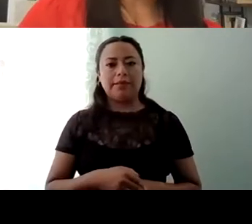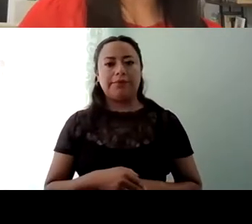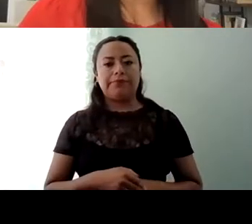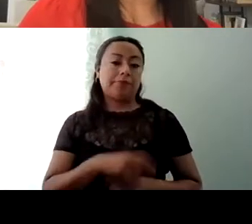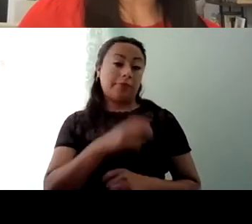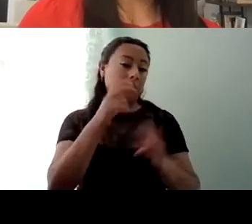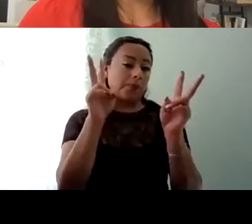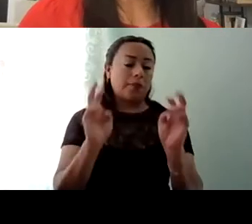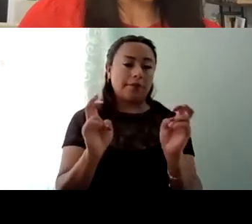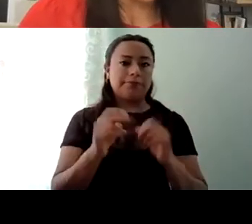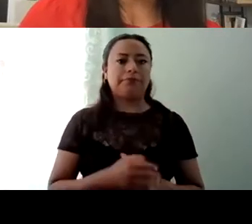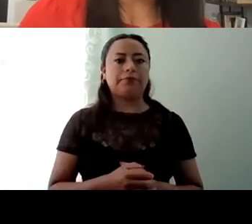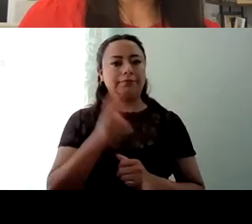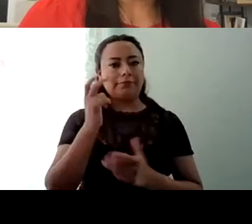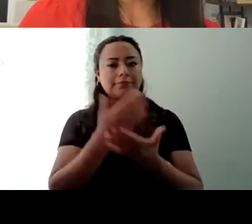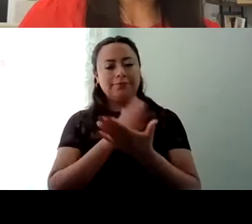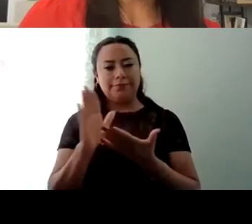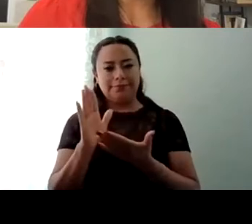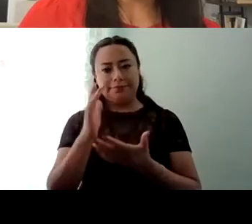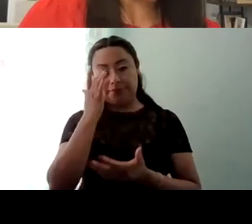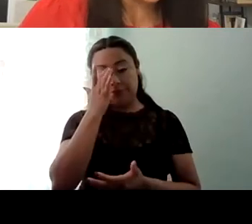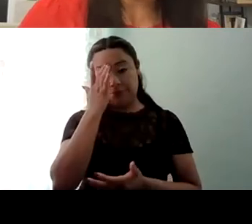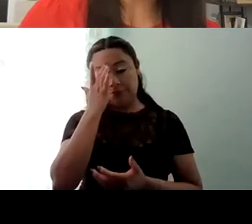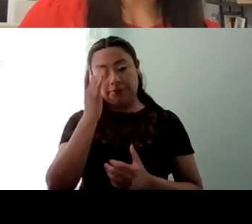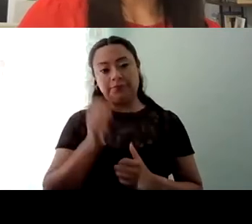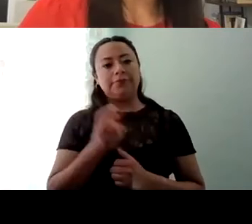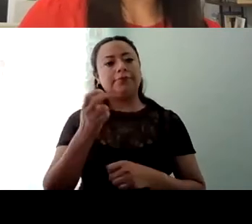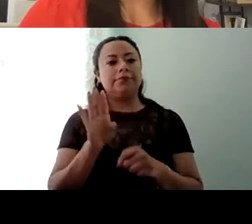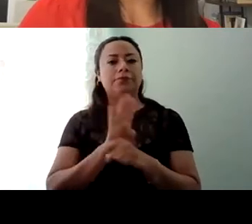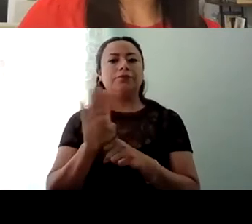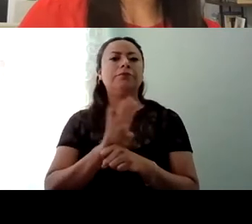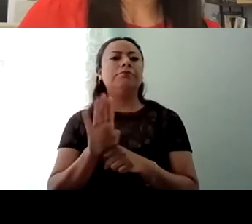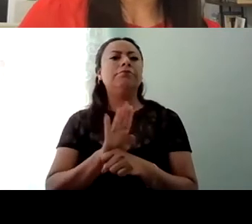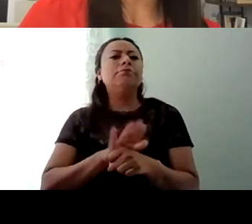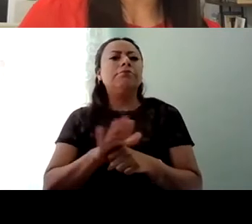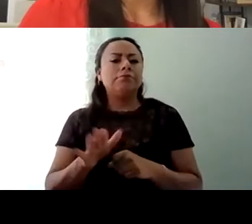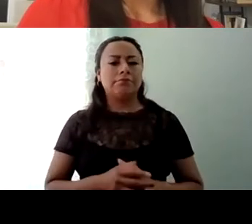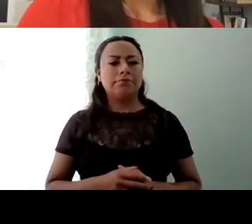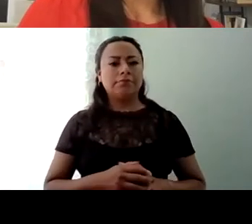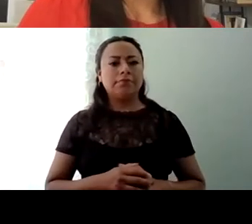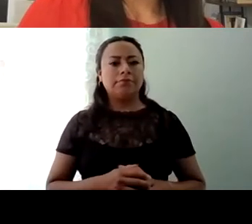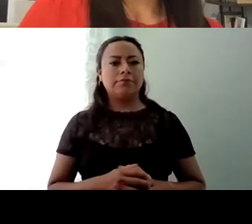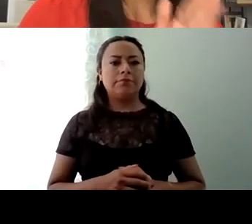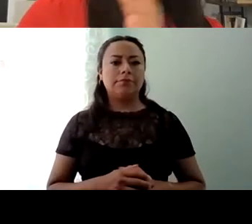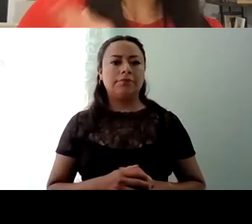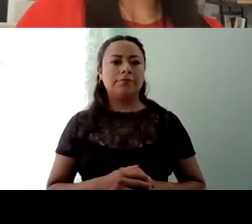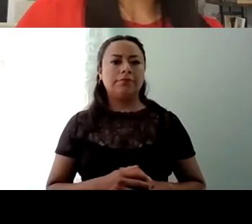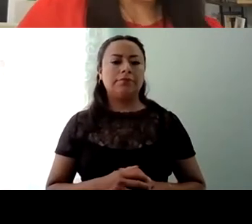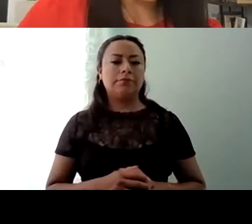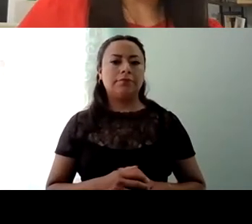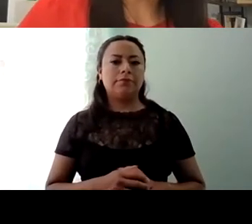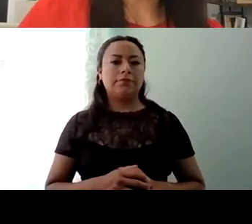¿no? Esto, por un lado, lo que tiene como beneficio o como consecuencia es que disminuye